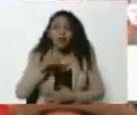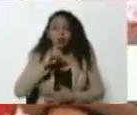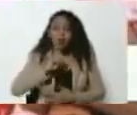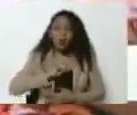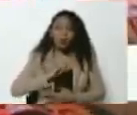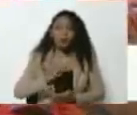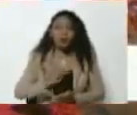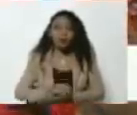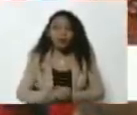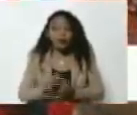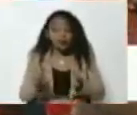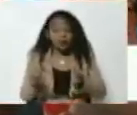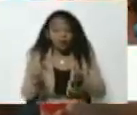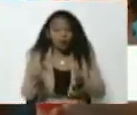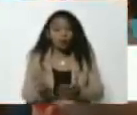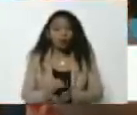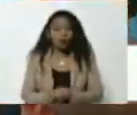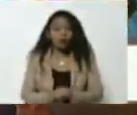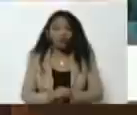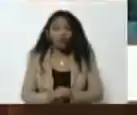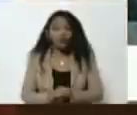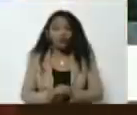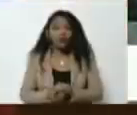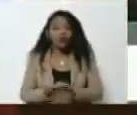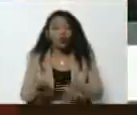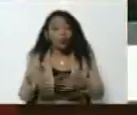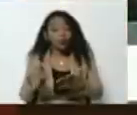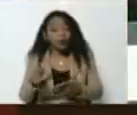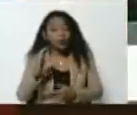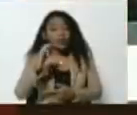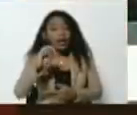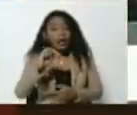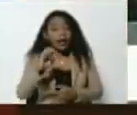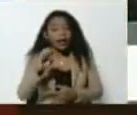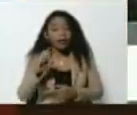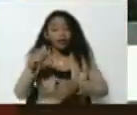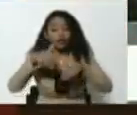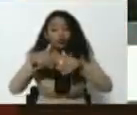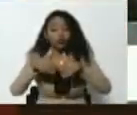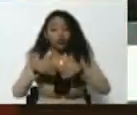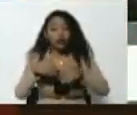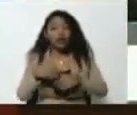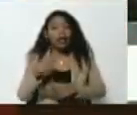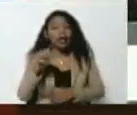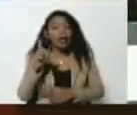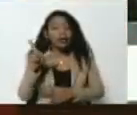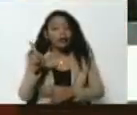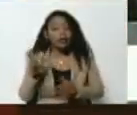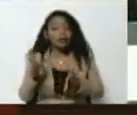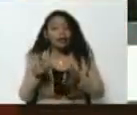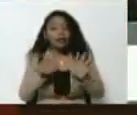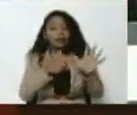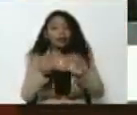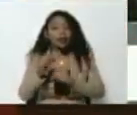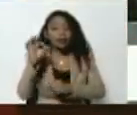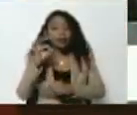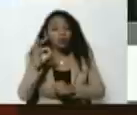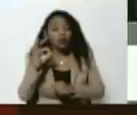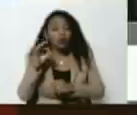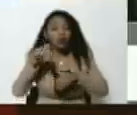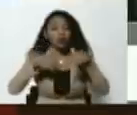Y ganó. Y cuando el CNE dijo en el conteo de los votos, Lady Gómez, 60% de los